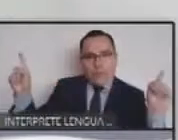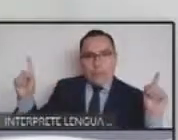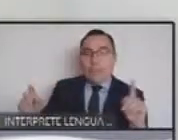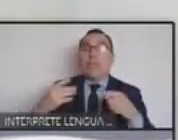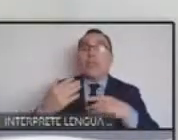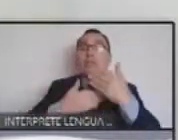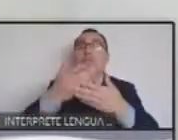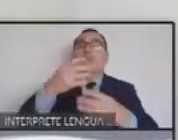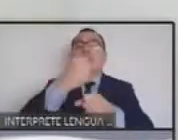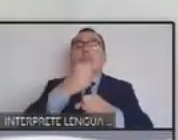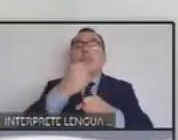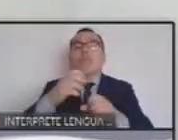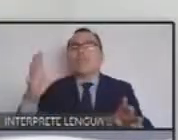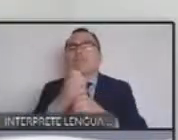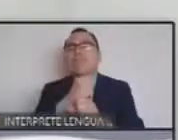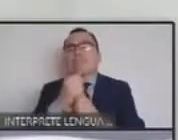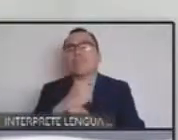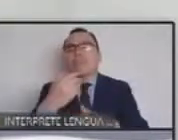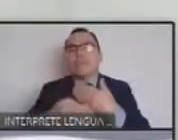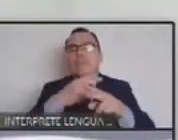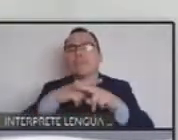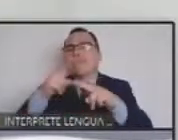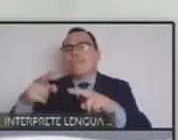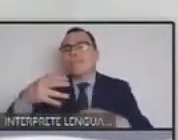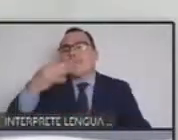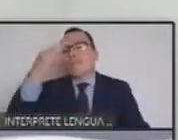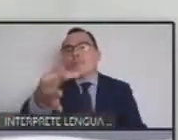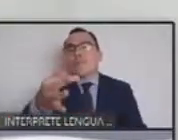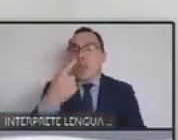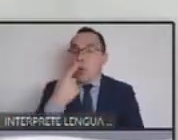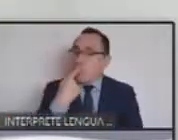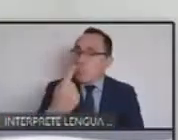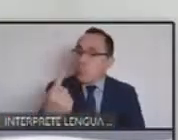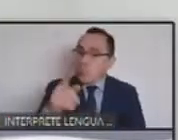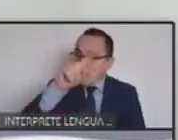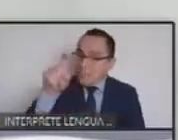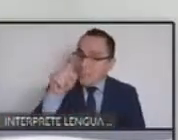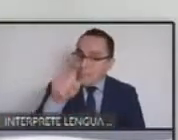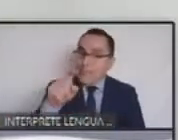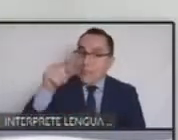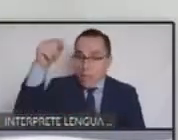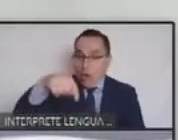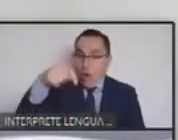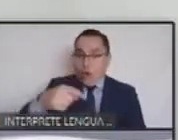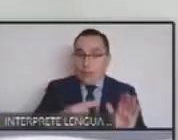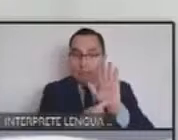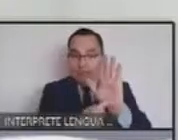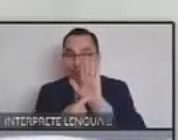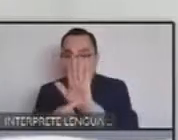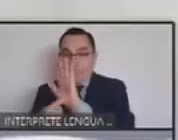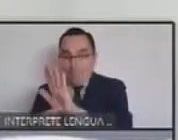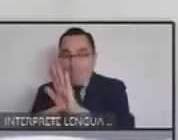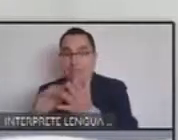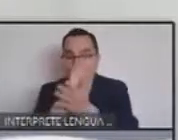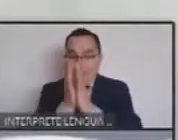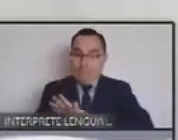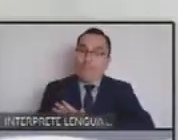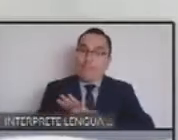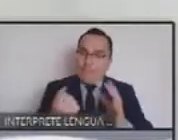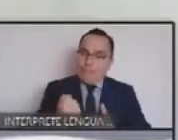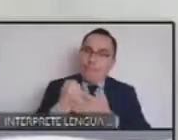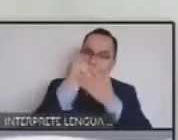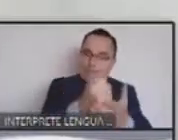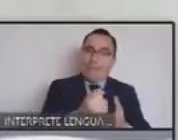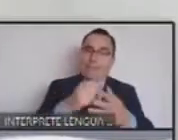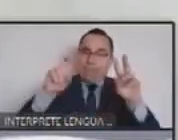por hacer? Son algunas de las preguntas sobre las que los panelistas que nos acompañan nos ayudarán a